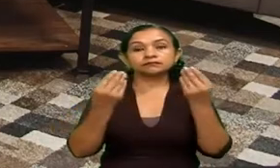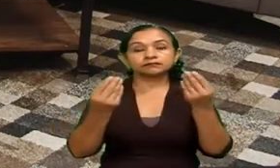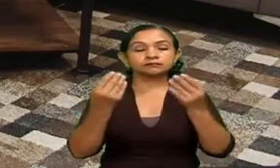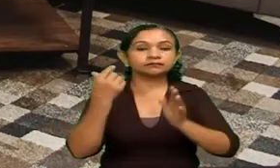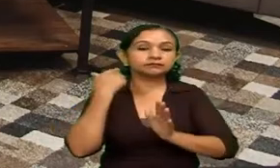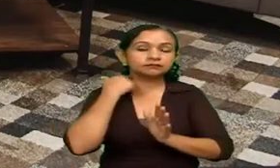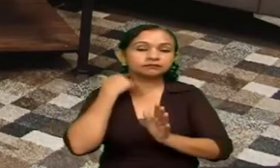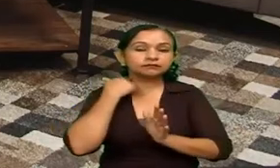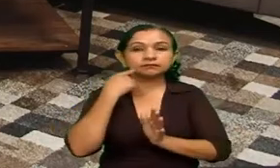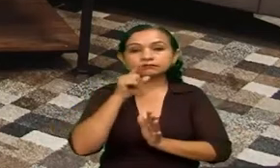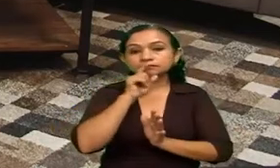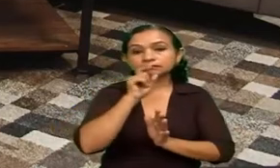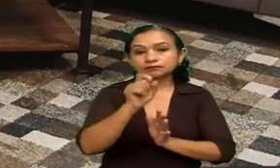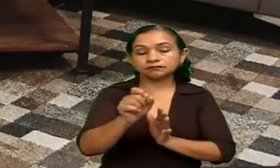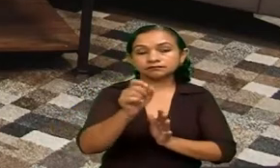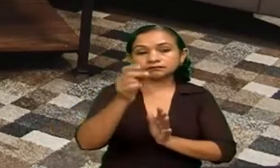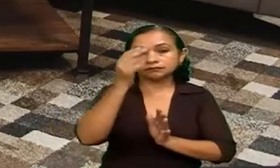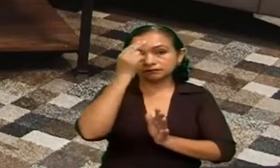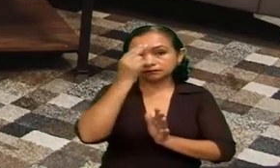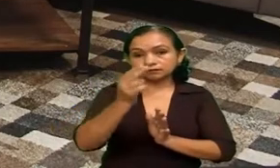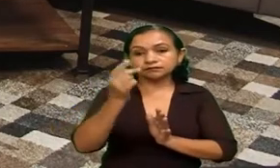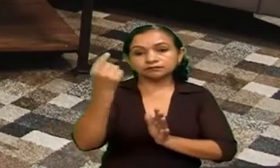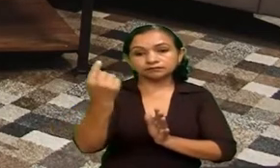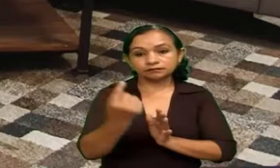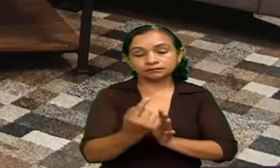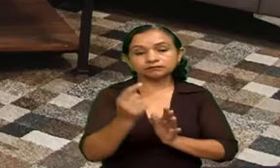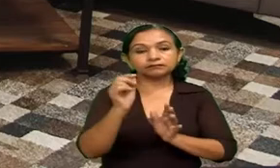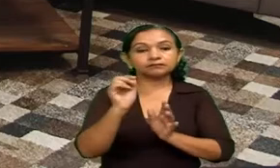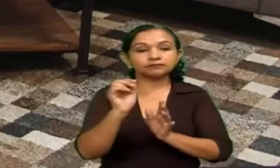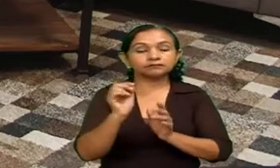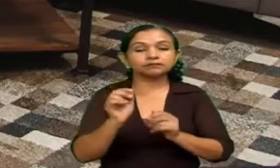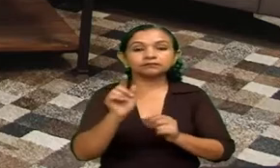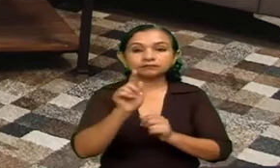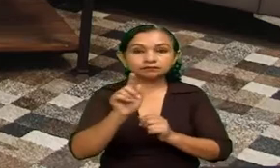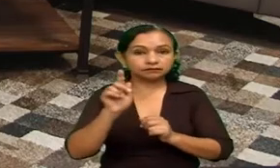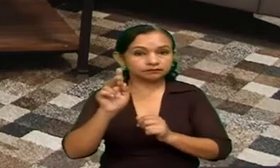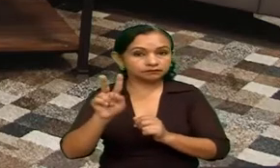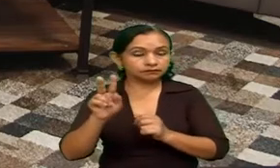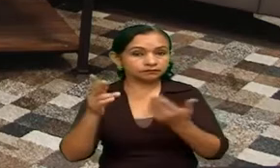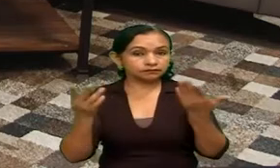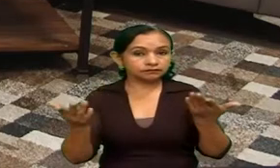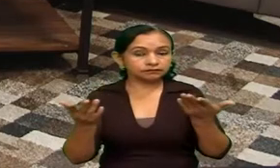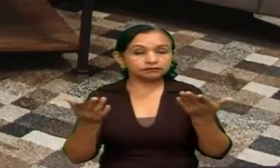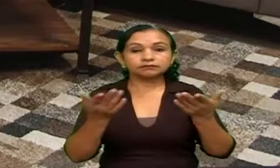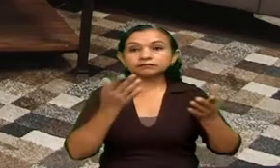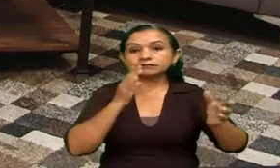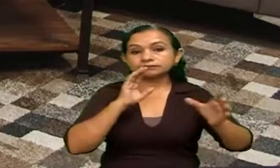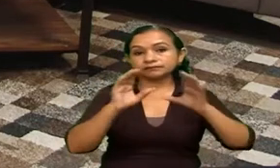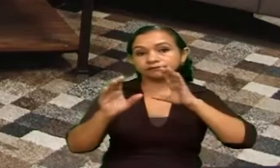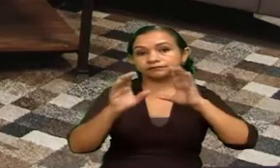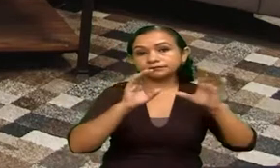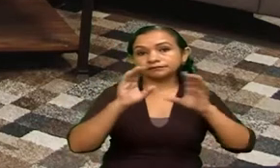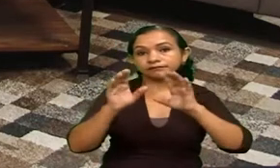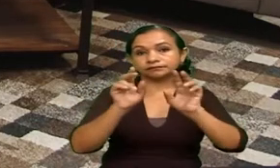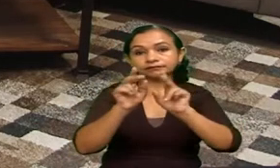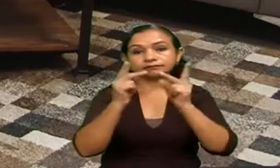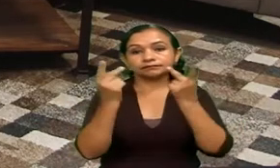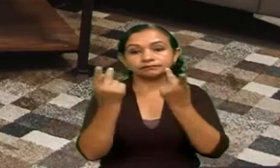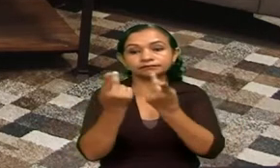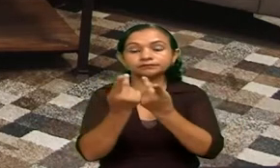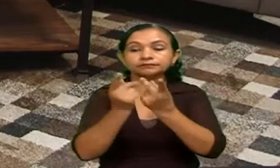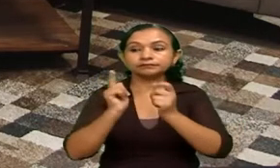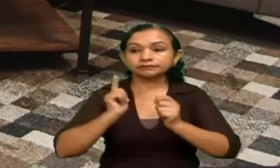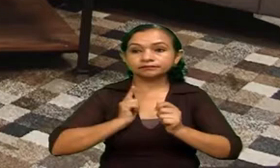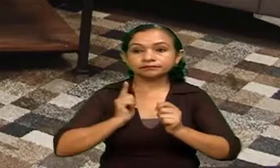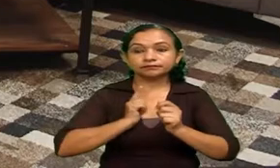Siempre un gusto, un honor estar con ustedes. Sabemos que es una comunicación directa con nuestro pueblo y